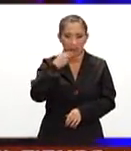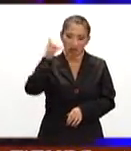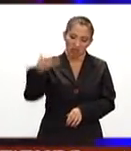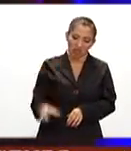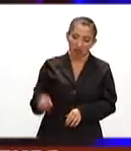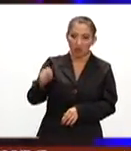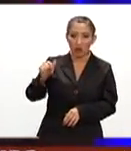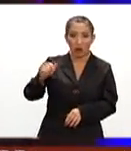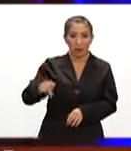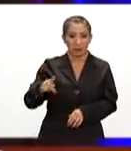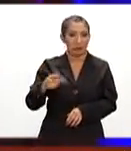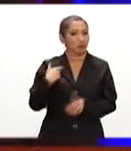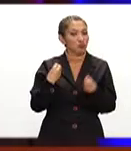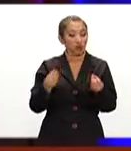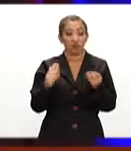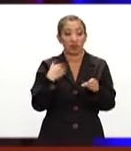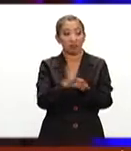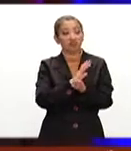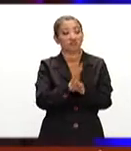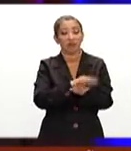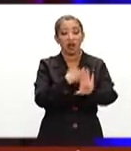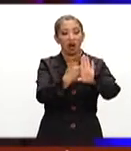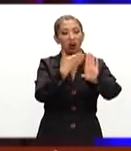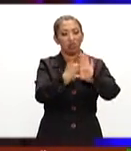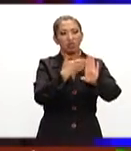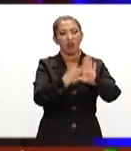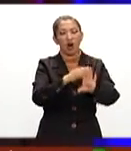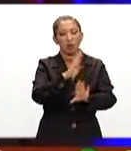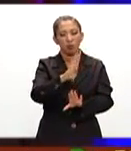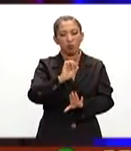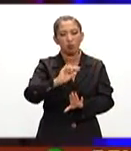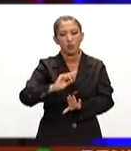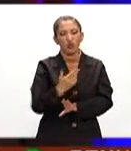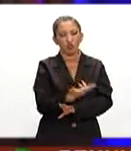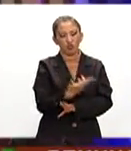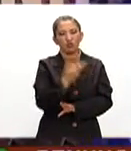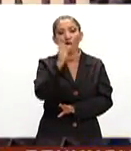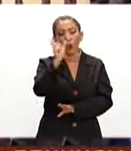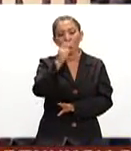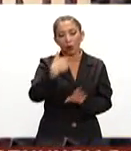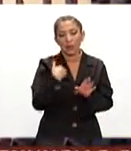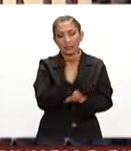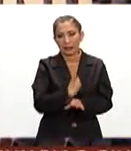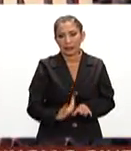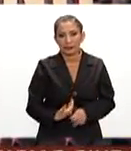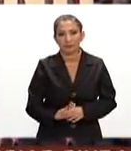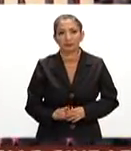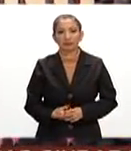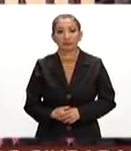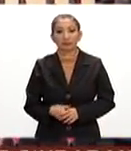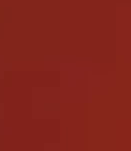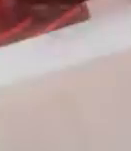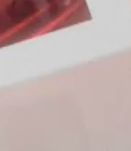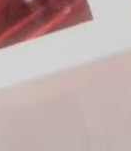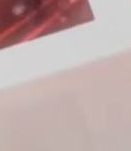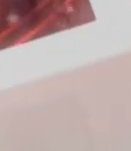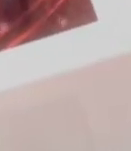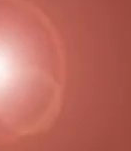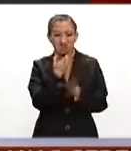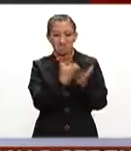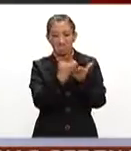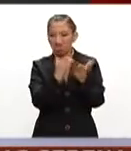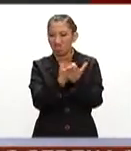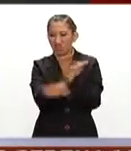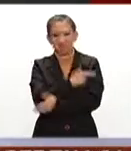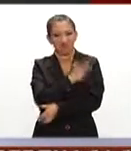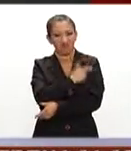republicano. Hay que recordar grandes escenas en contra de George W. Bush cuando este fue presidente. Sí, muy crítico, sobre